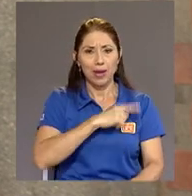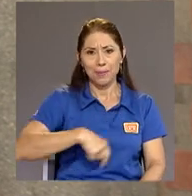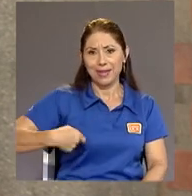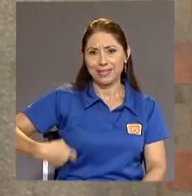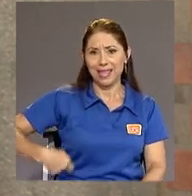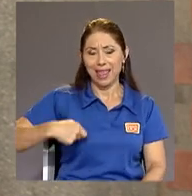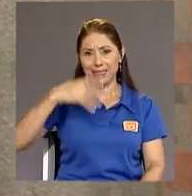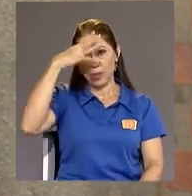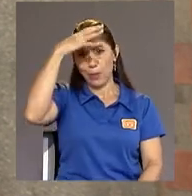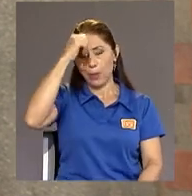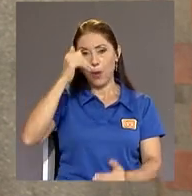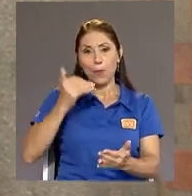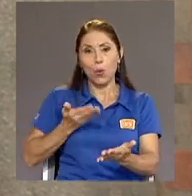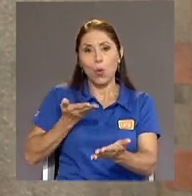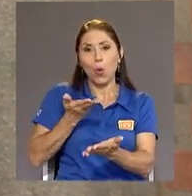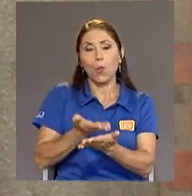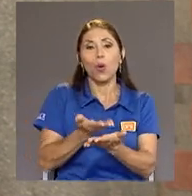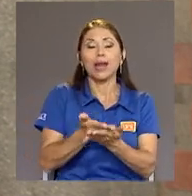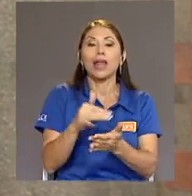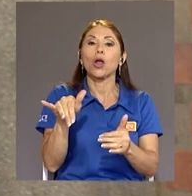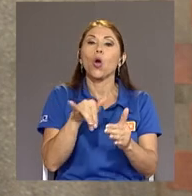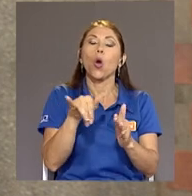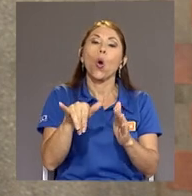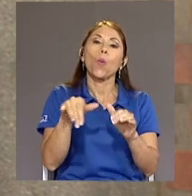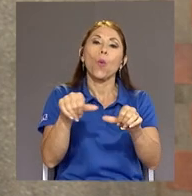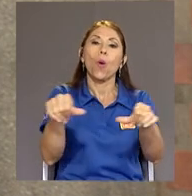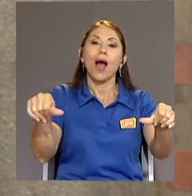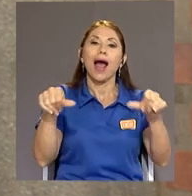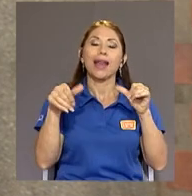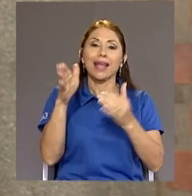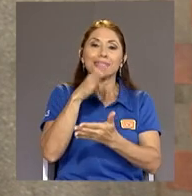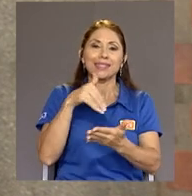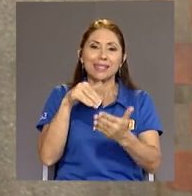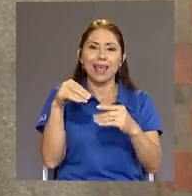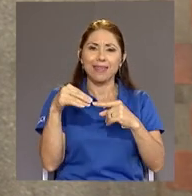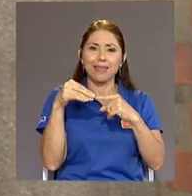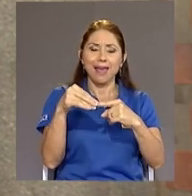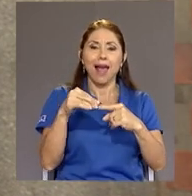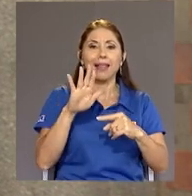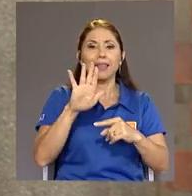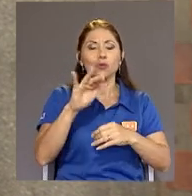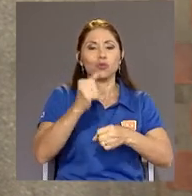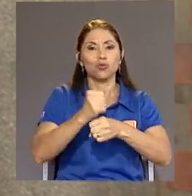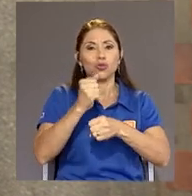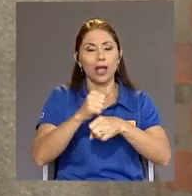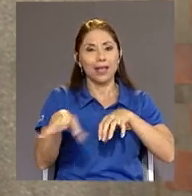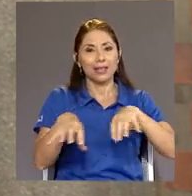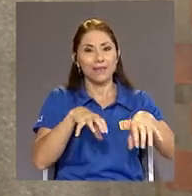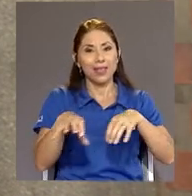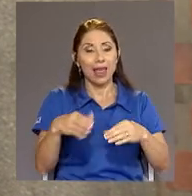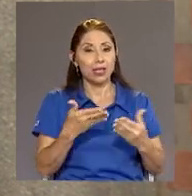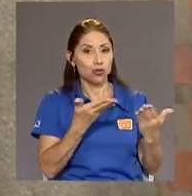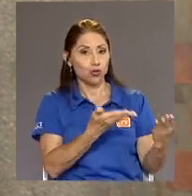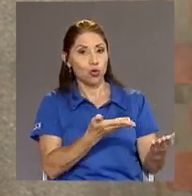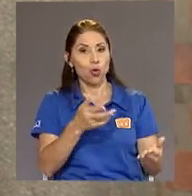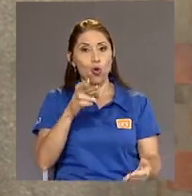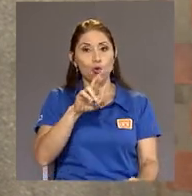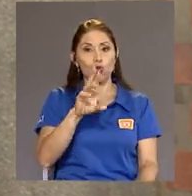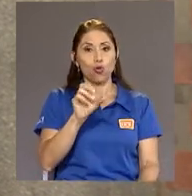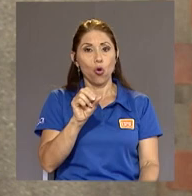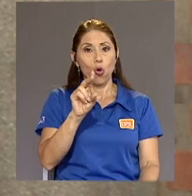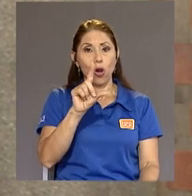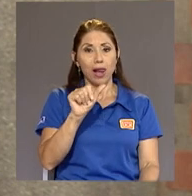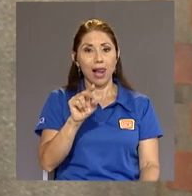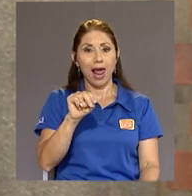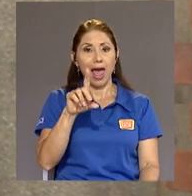como el área central de sus actividades. Don Rolando, ya nos lo contará él con